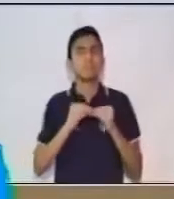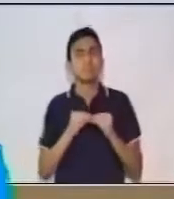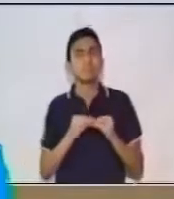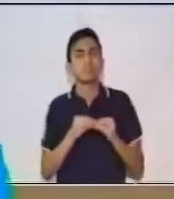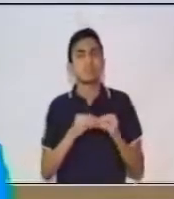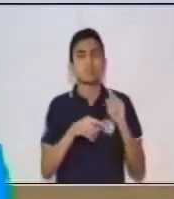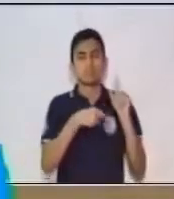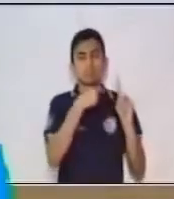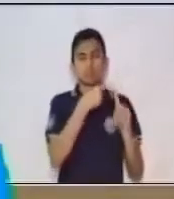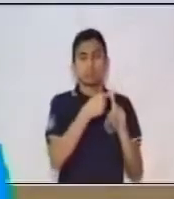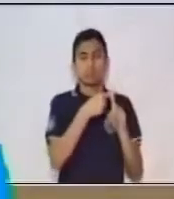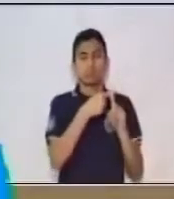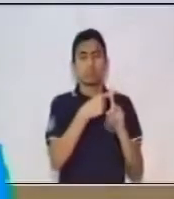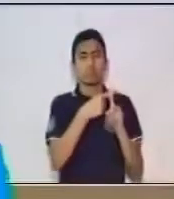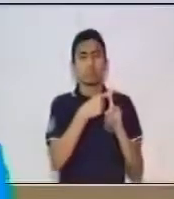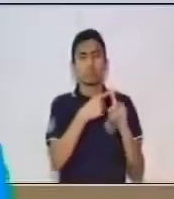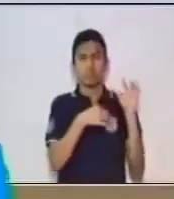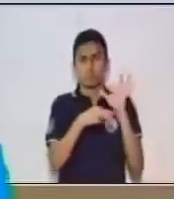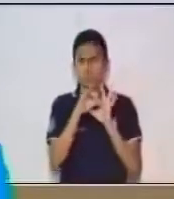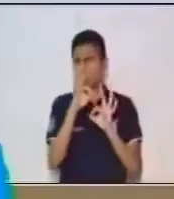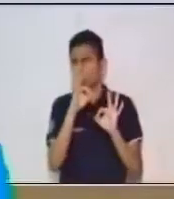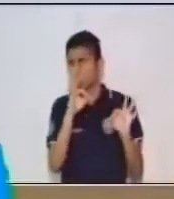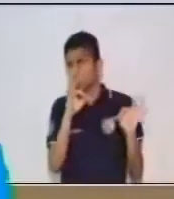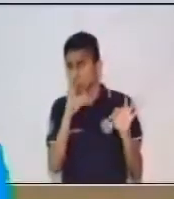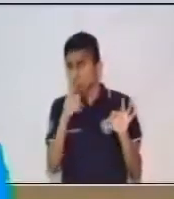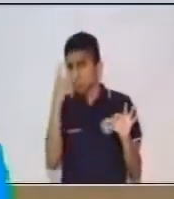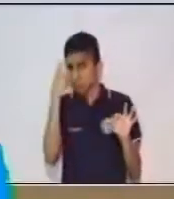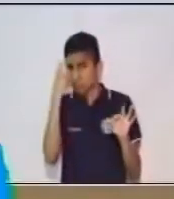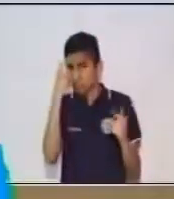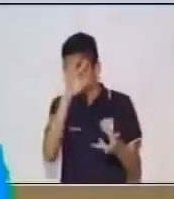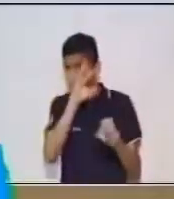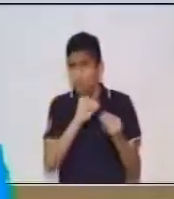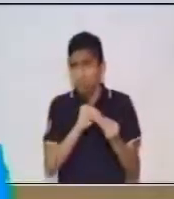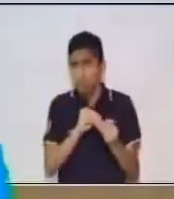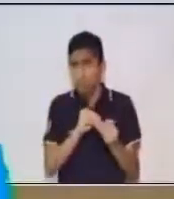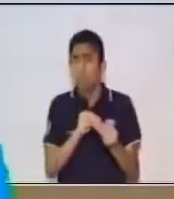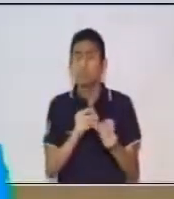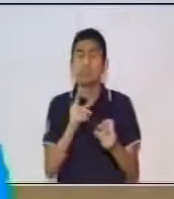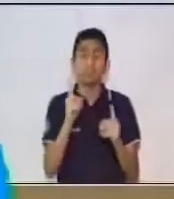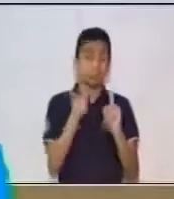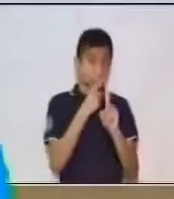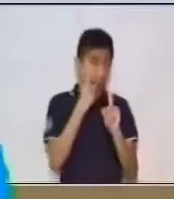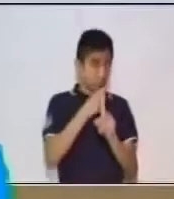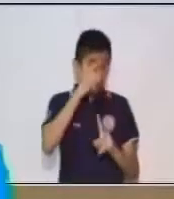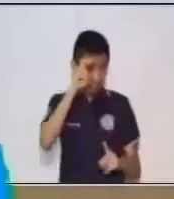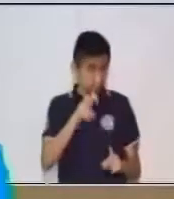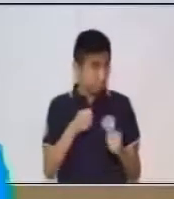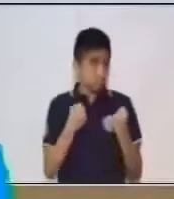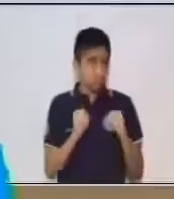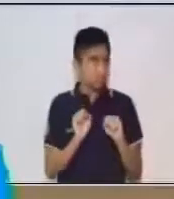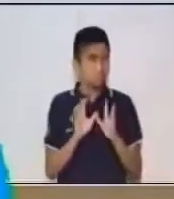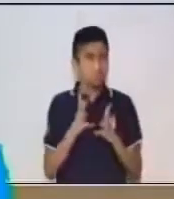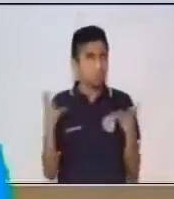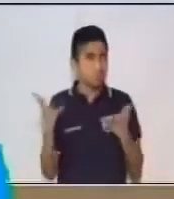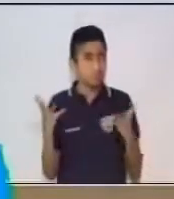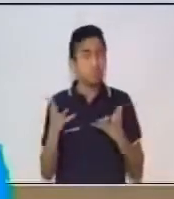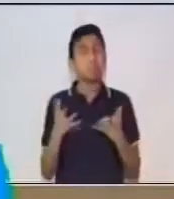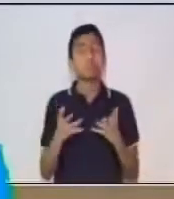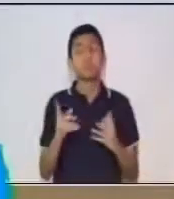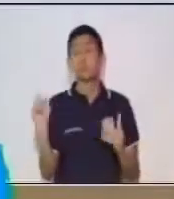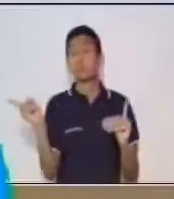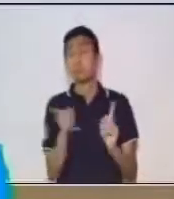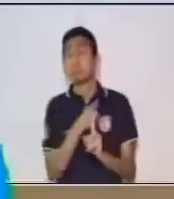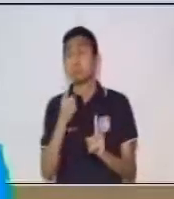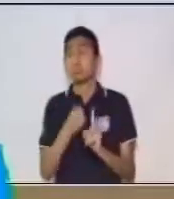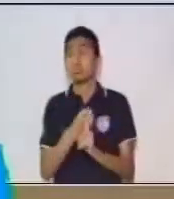sumados? ¿Será que sumados nos van a dar 4? Bueno, lo primero que tenemos que hacer es sacar